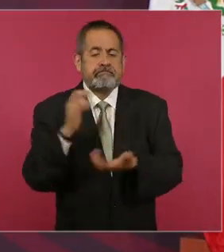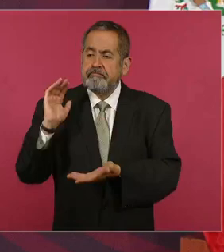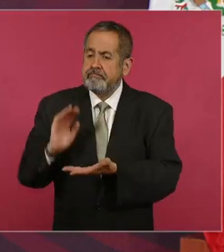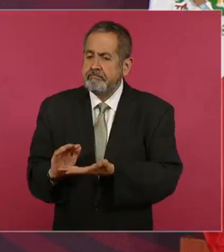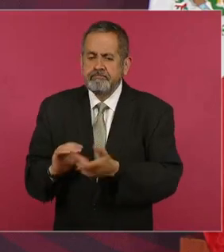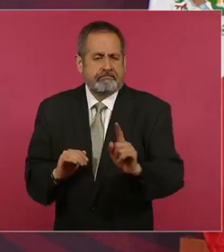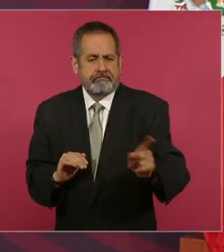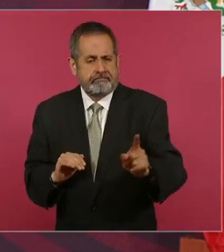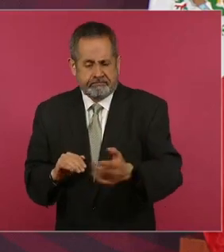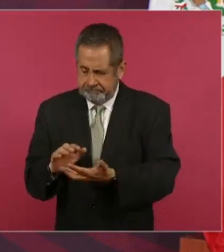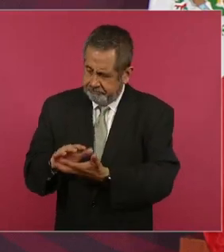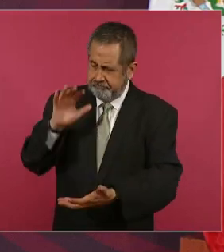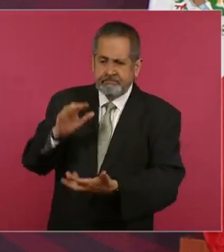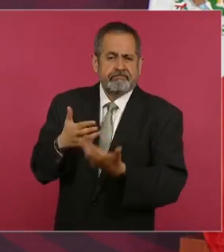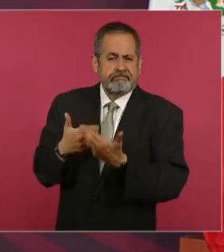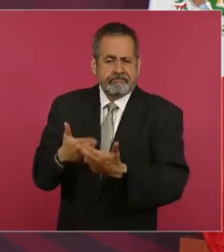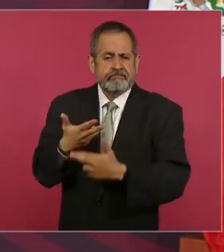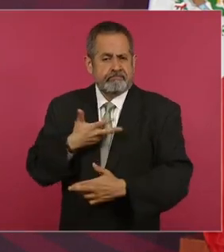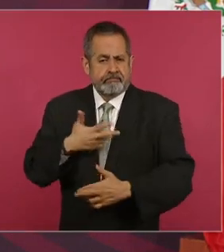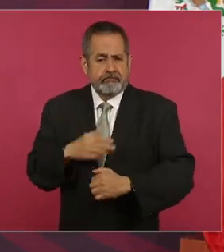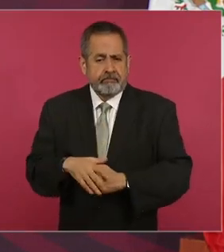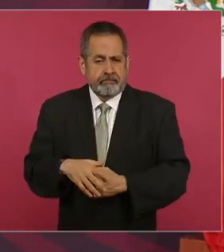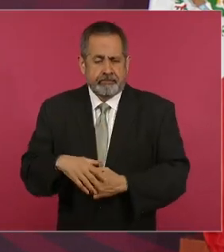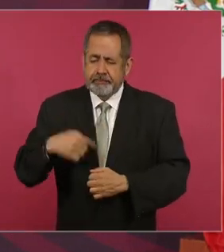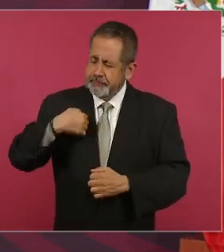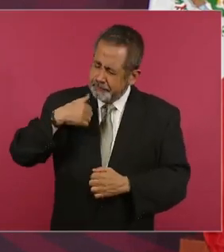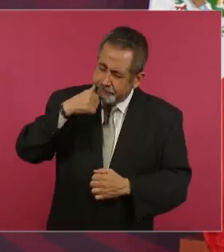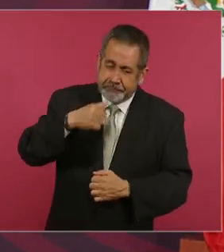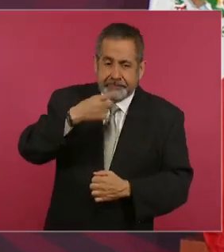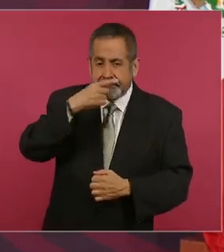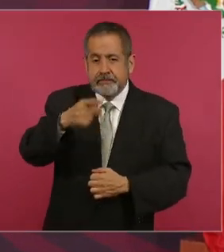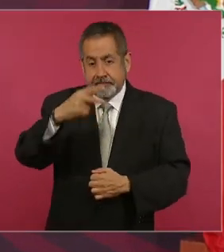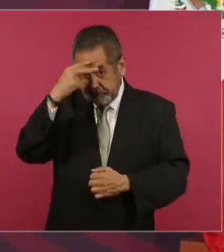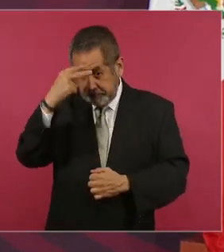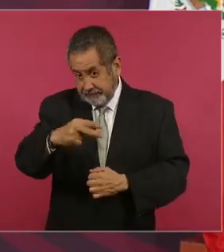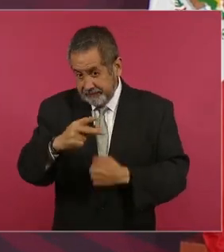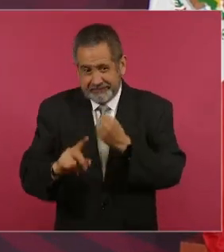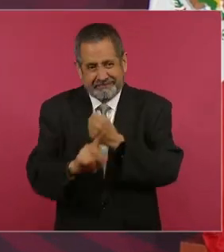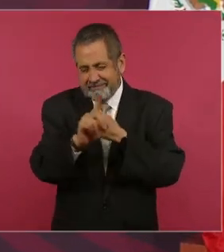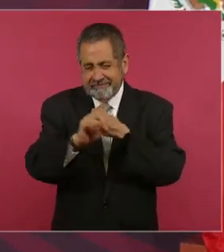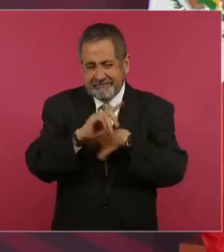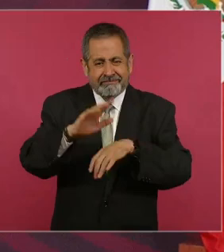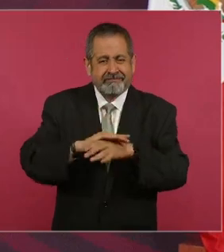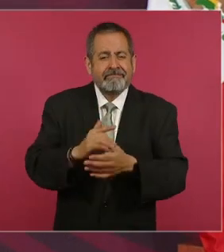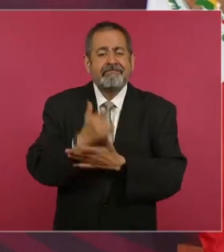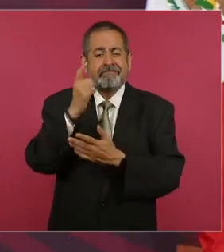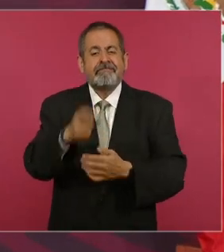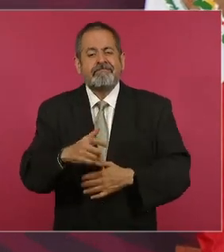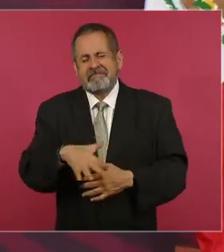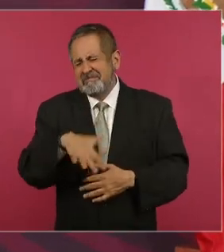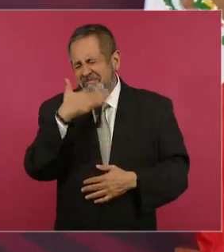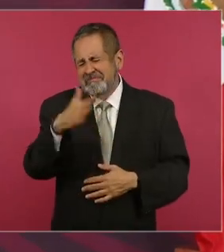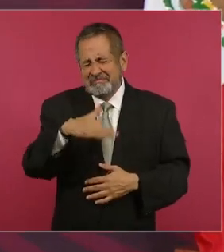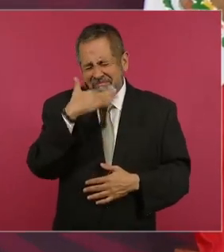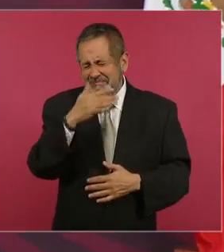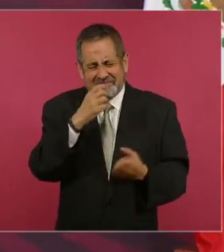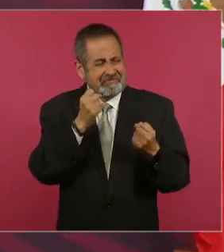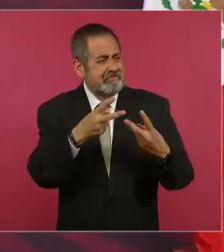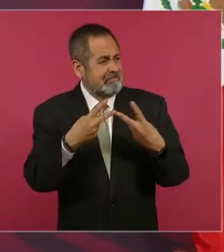Siempre he dicho que el principal problema de México era la corrupción, y no tengo la menor duda.